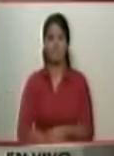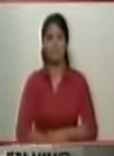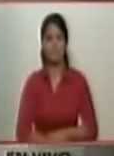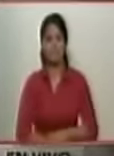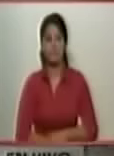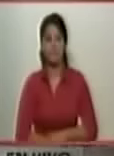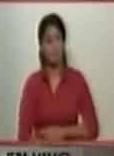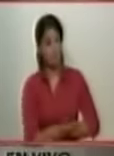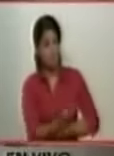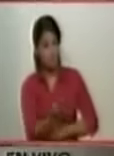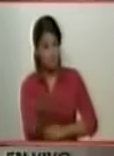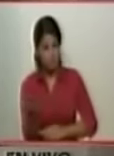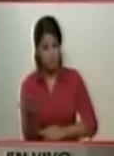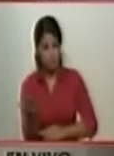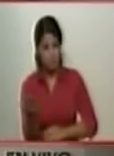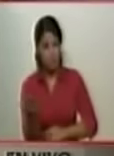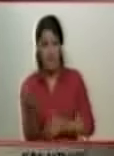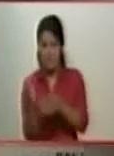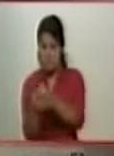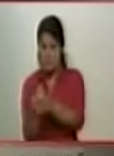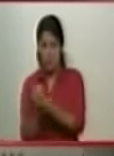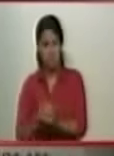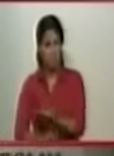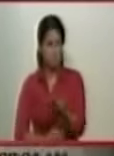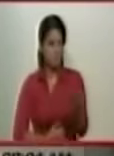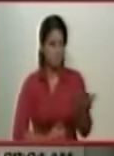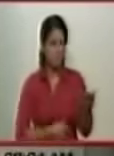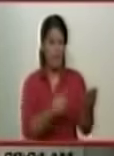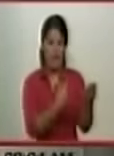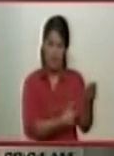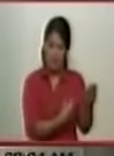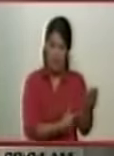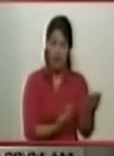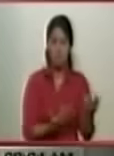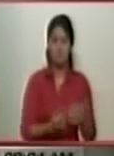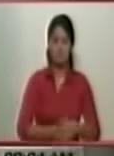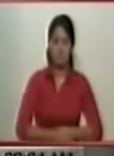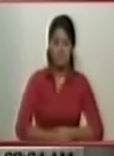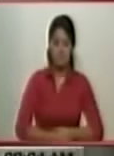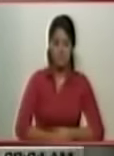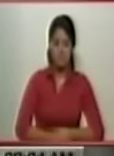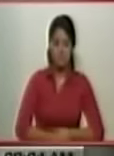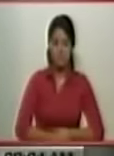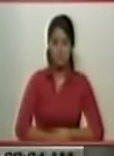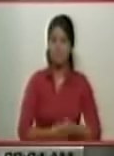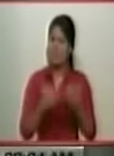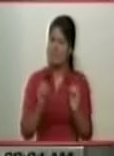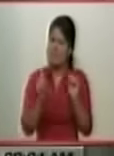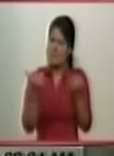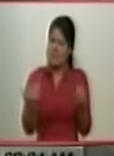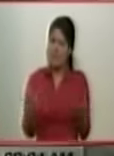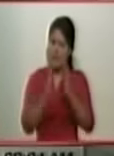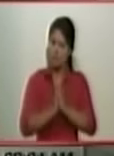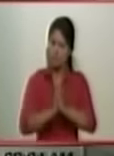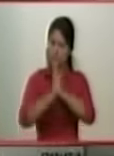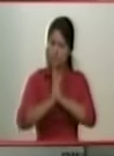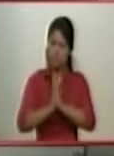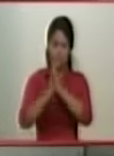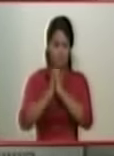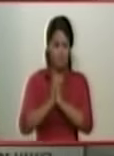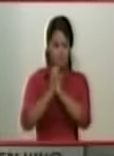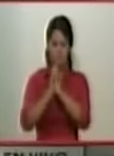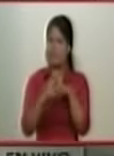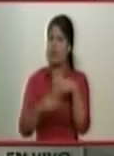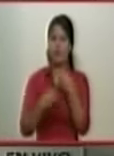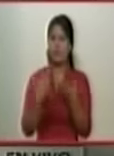Queridos amigos, hermanas y hermanos, quiero comenzar esta oración